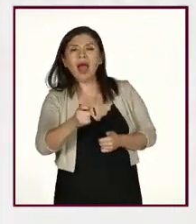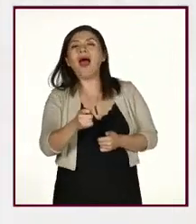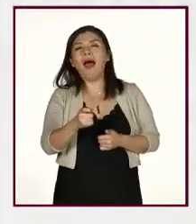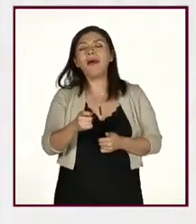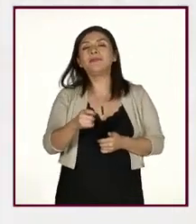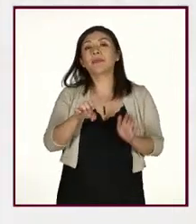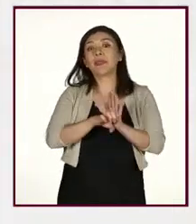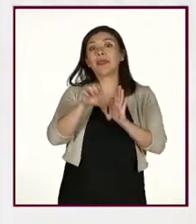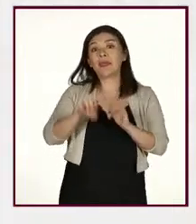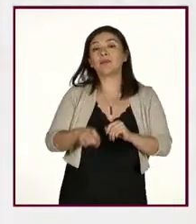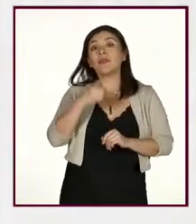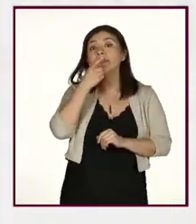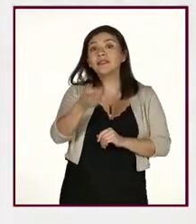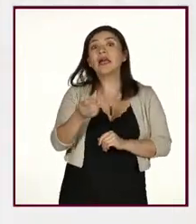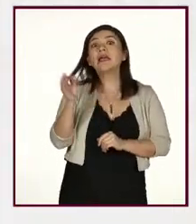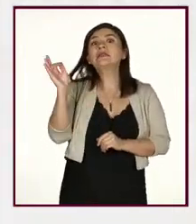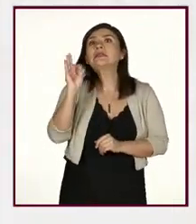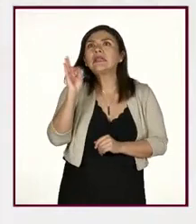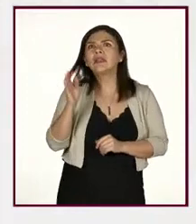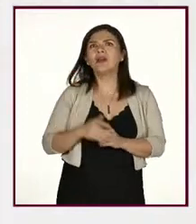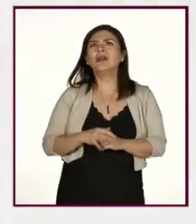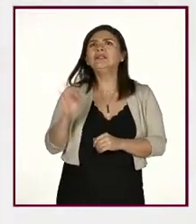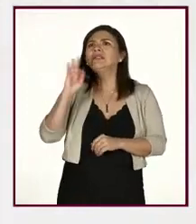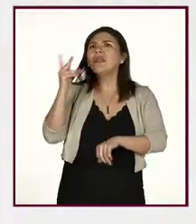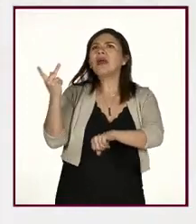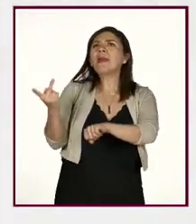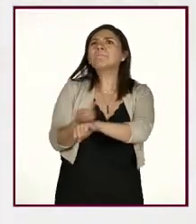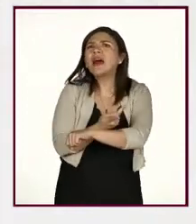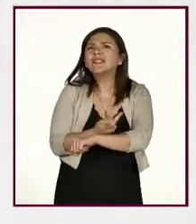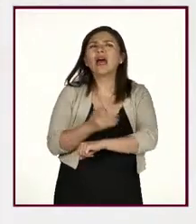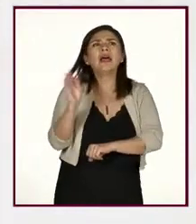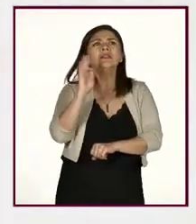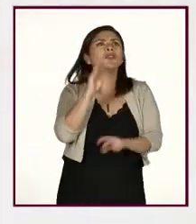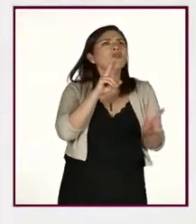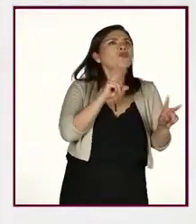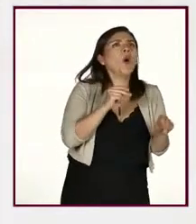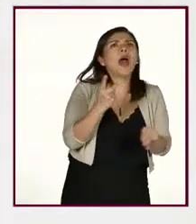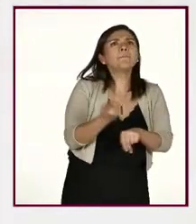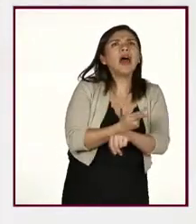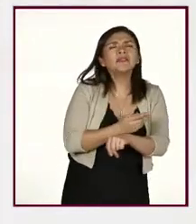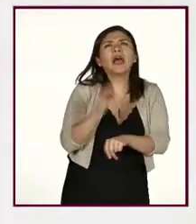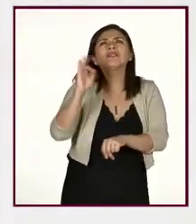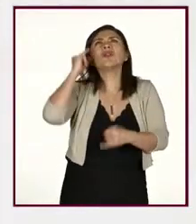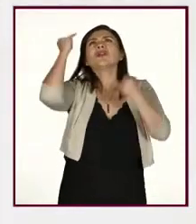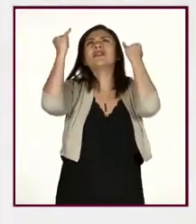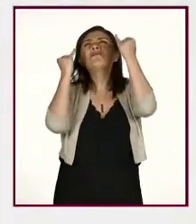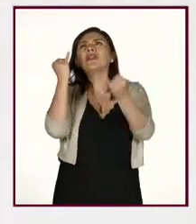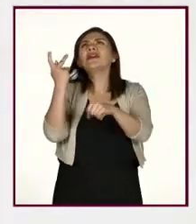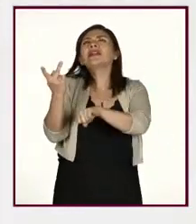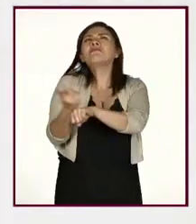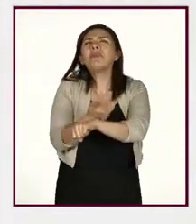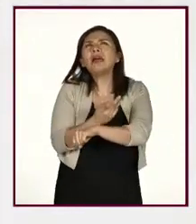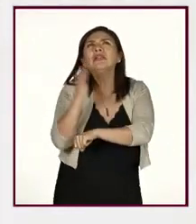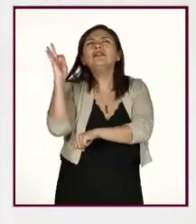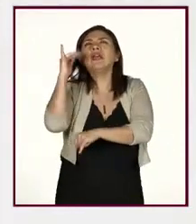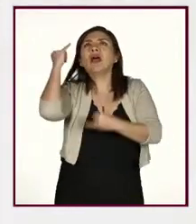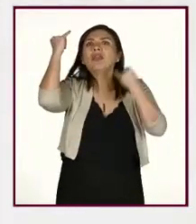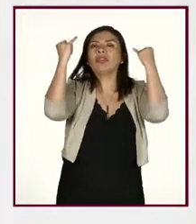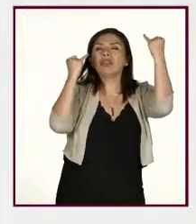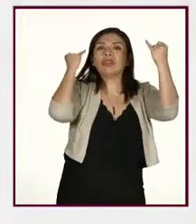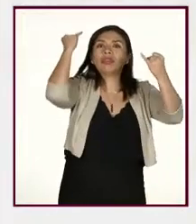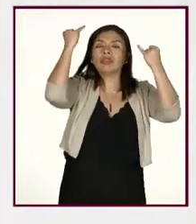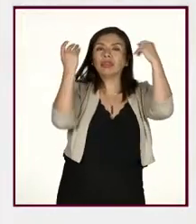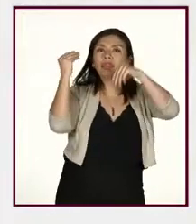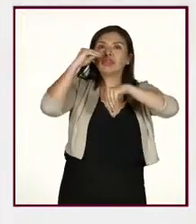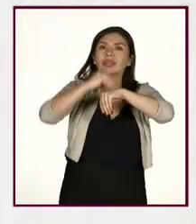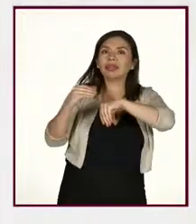todos los y sí. ¿Y qué pasaría si? ¿Y qué pasaría si no? Escenarios ¿sí? catastróficos. Escenarios catastróficos, precisamente. Entonces